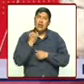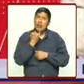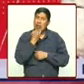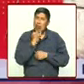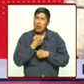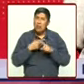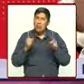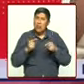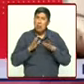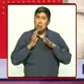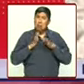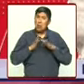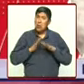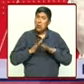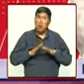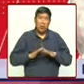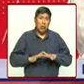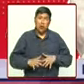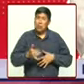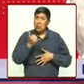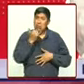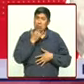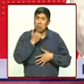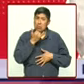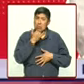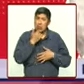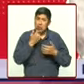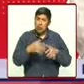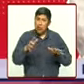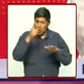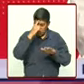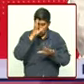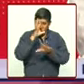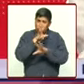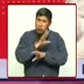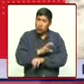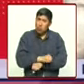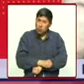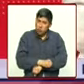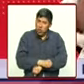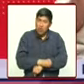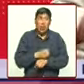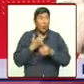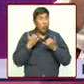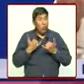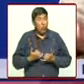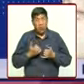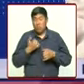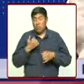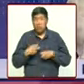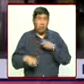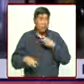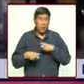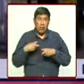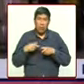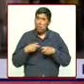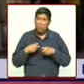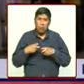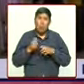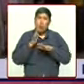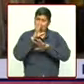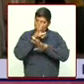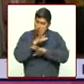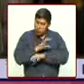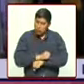con tanta normalidad sobre lo que pasa, esta situación de tensión que tienen constantemente, por lo